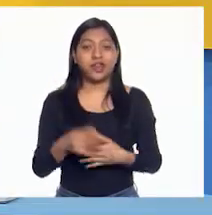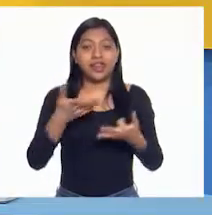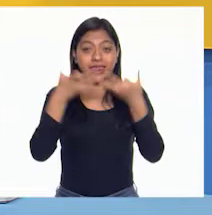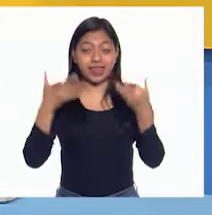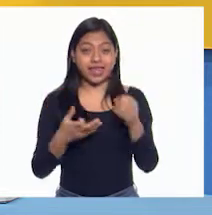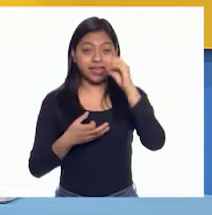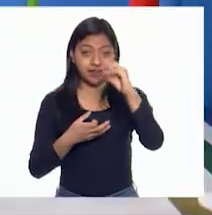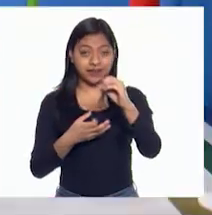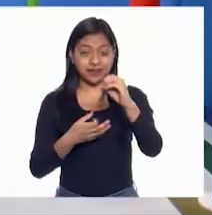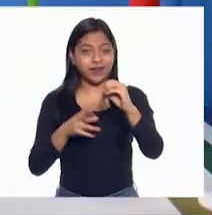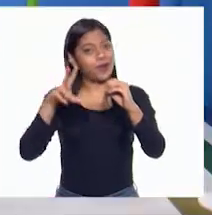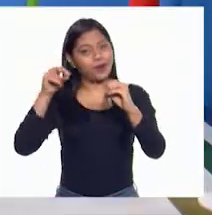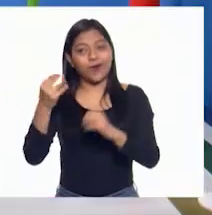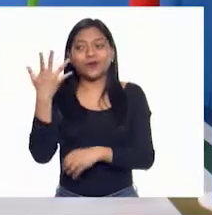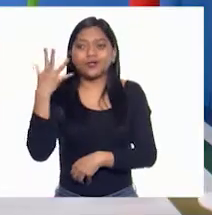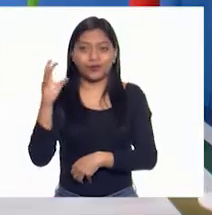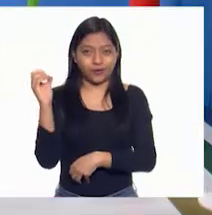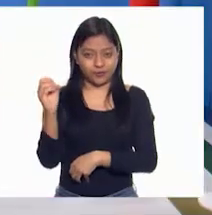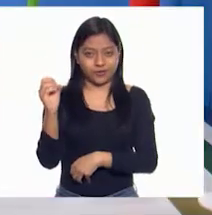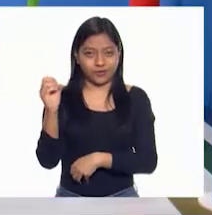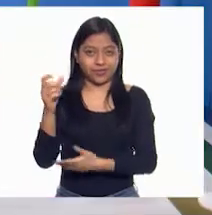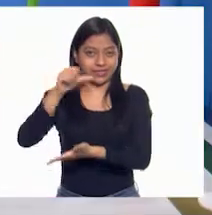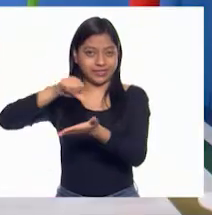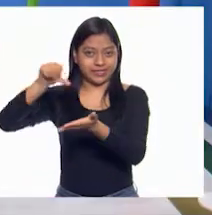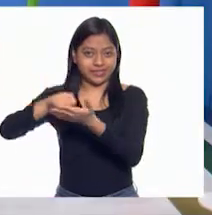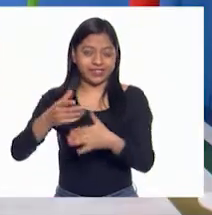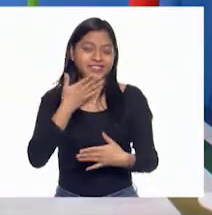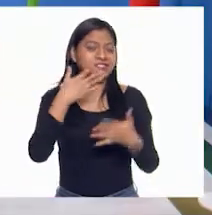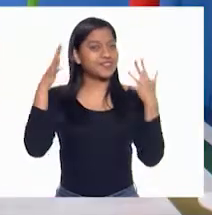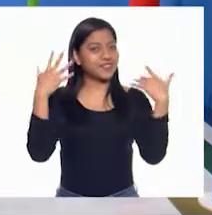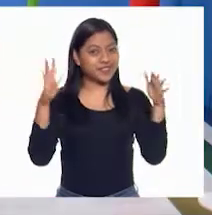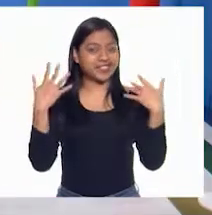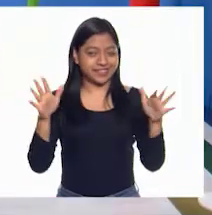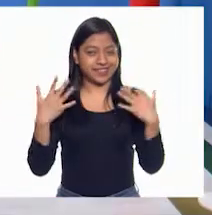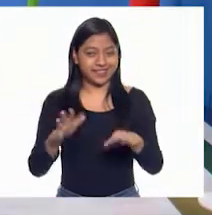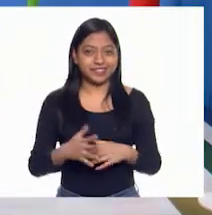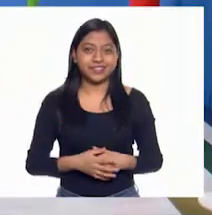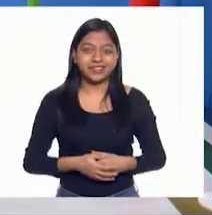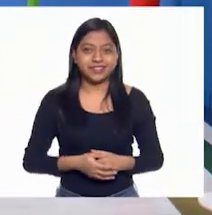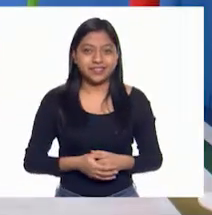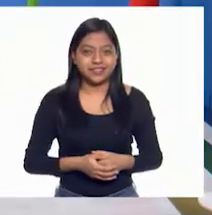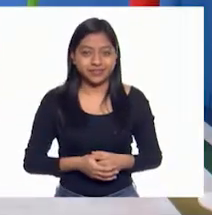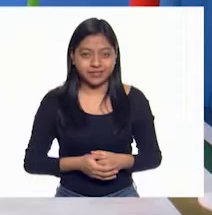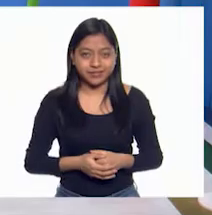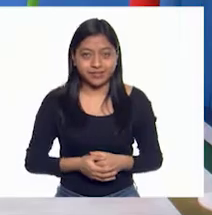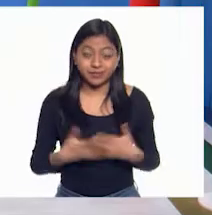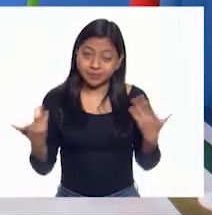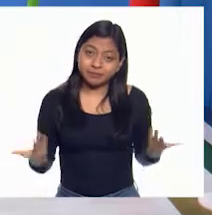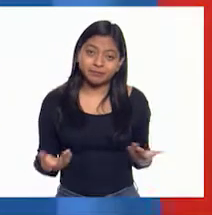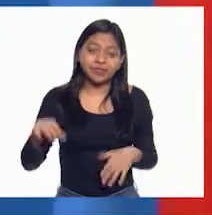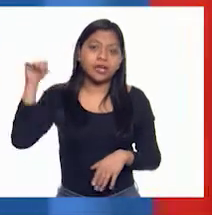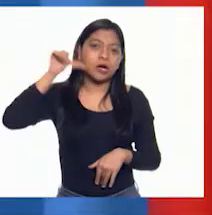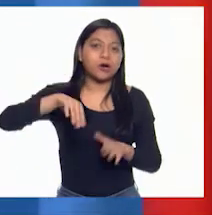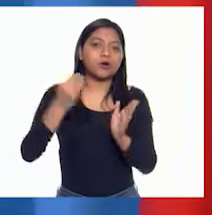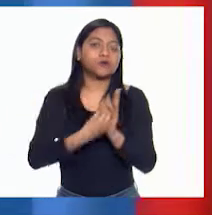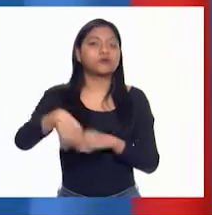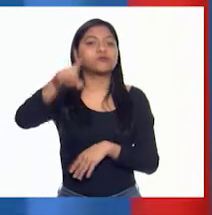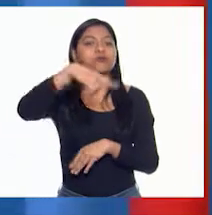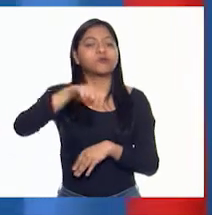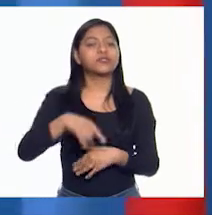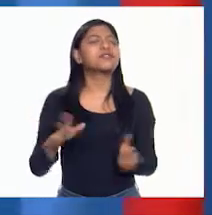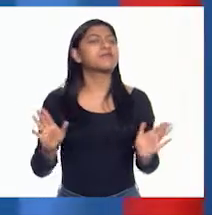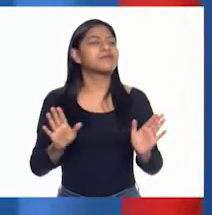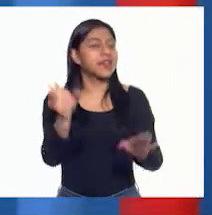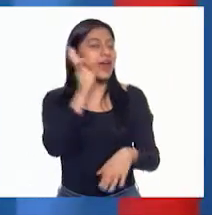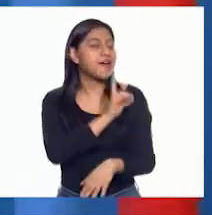geo. Helio, helio, helio. Genial. Estoy bien. Para esta clase queremos retarlos